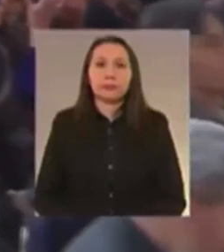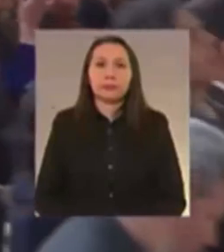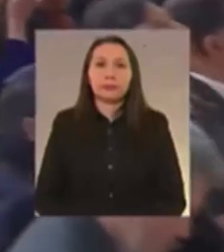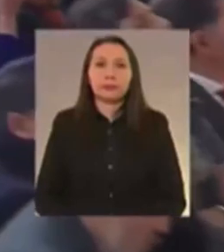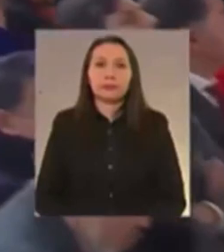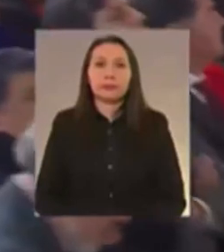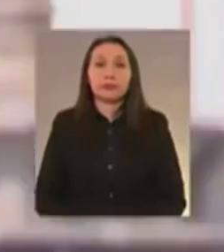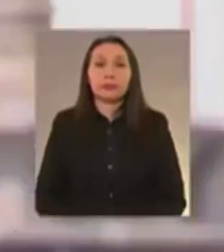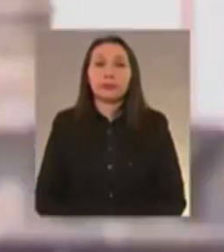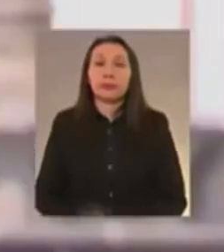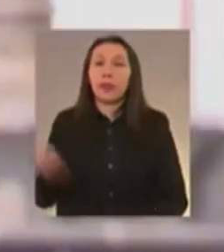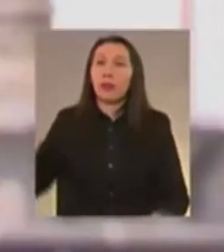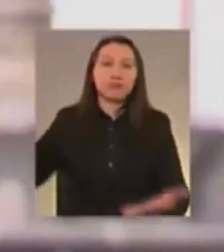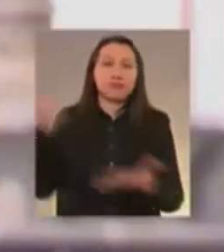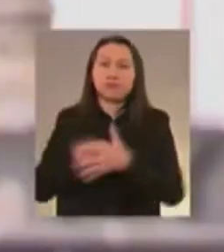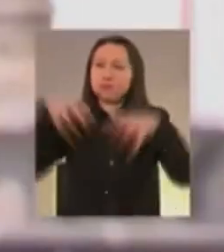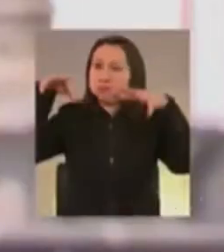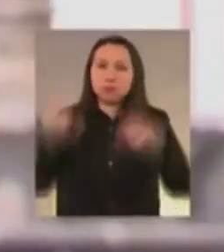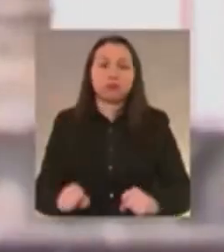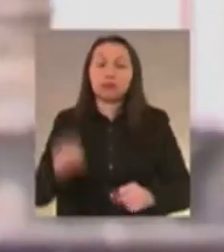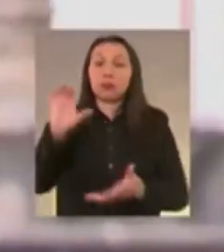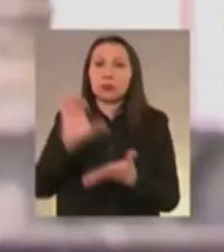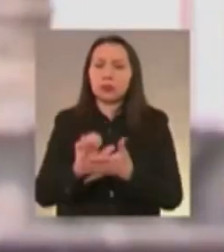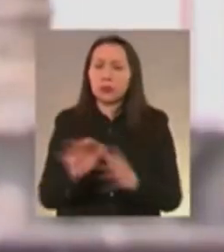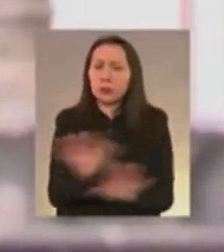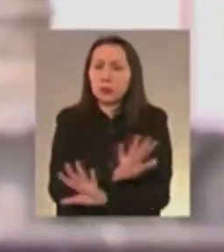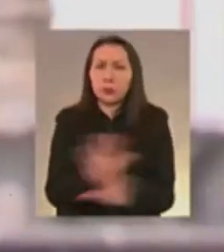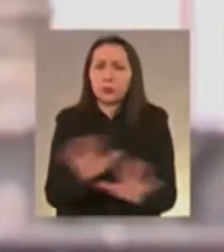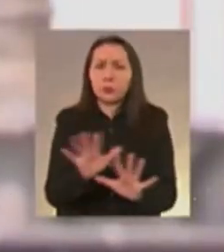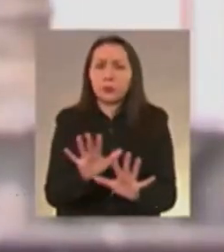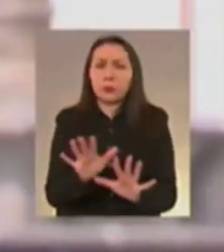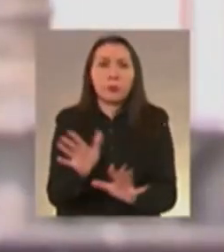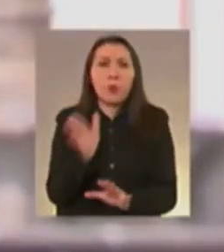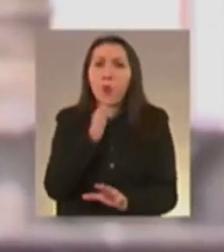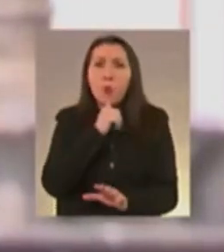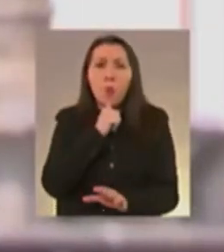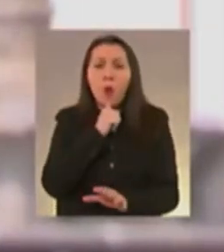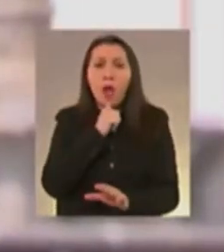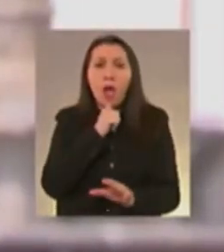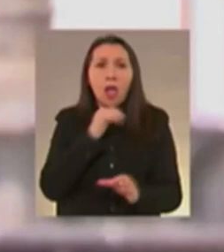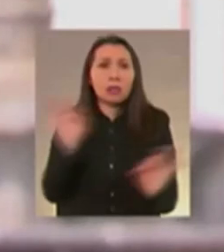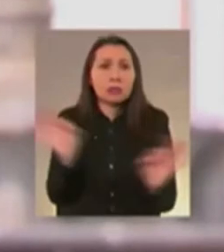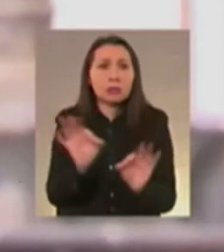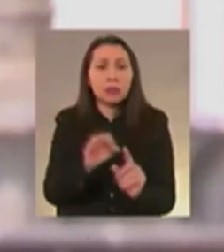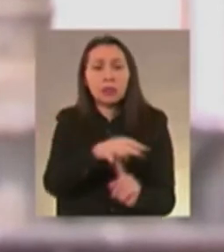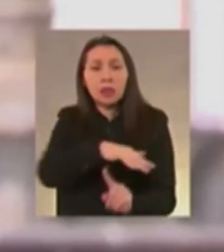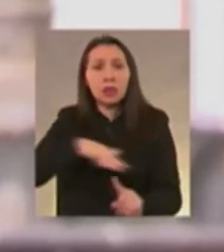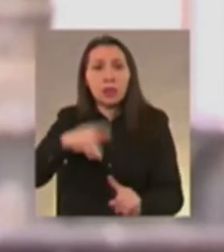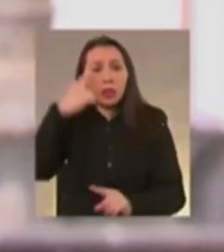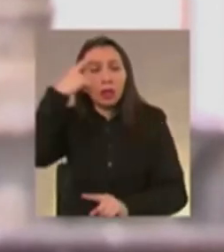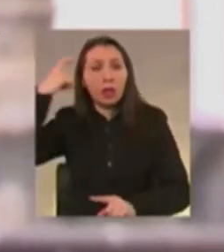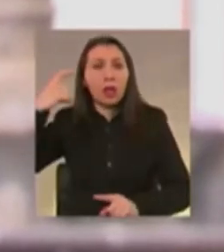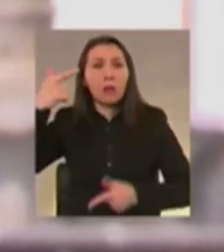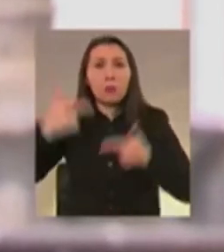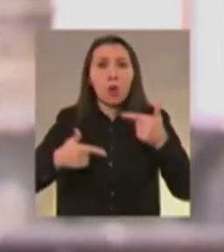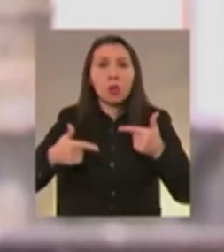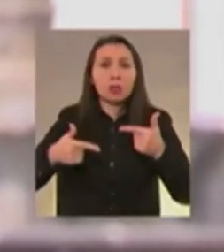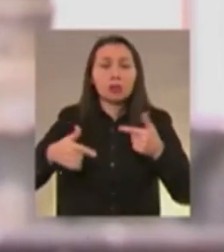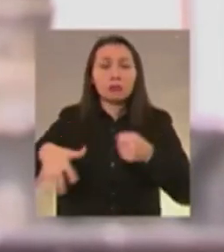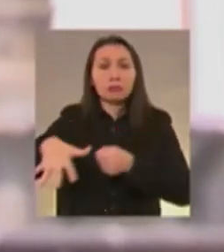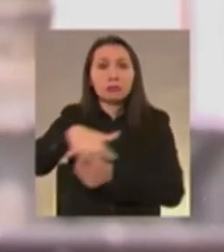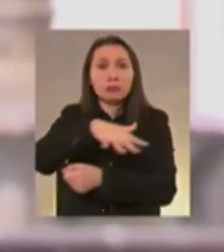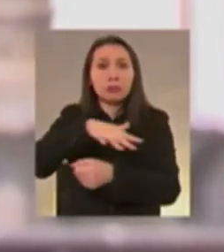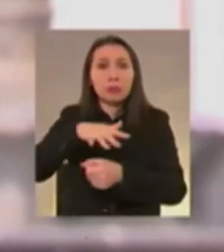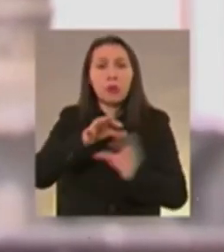El golpe de Estado fue un crimen y no hay contexto, ideología política, contingencia